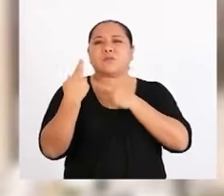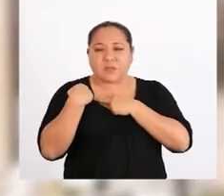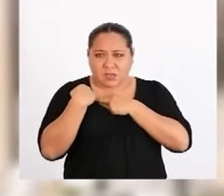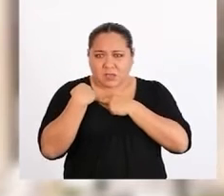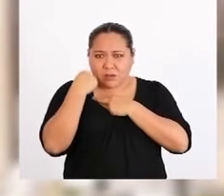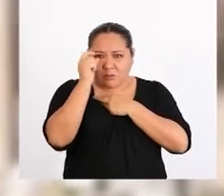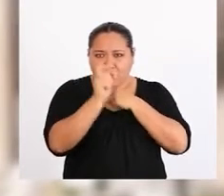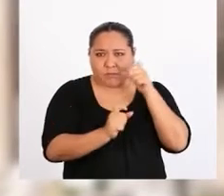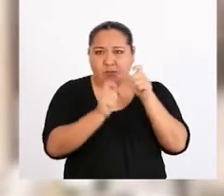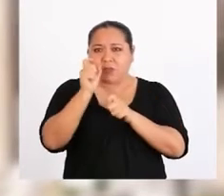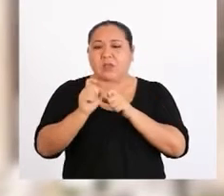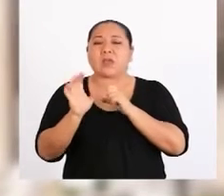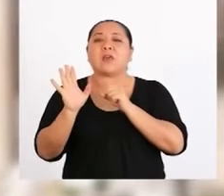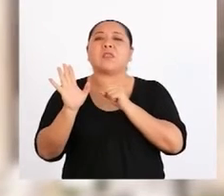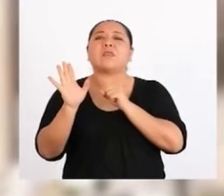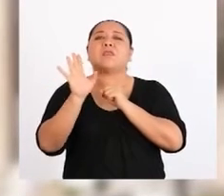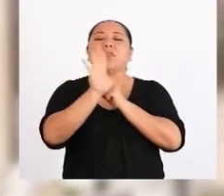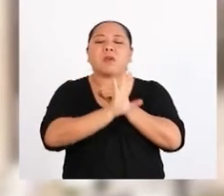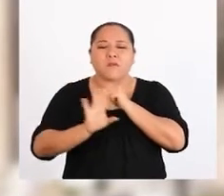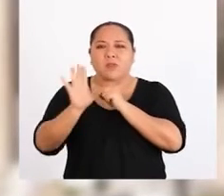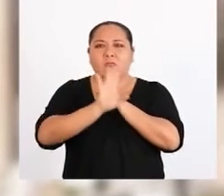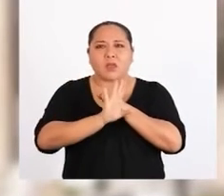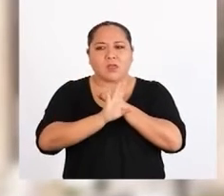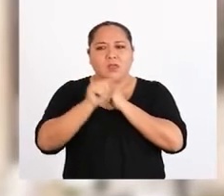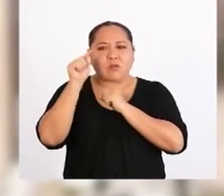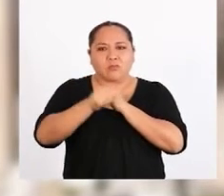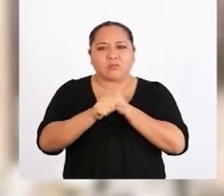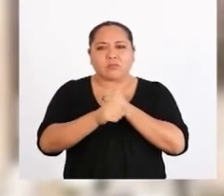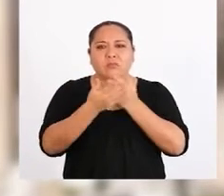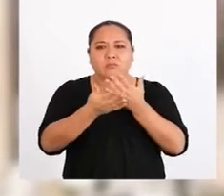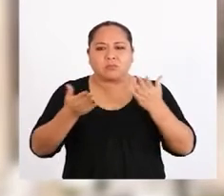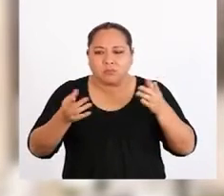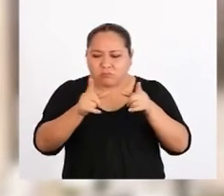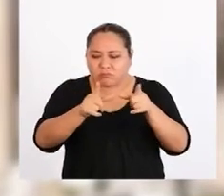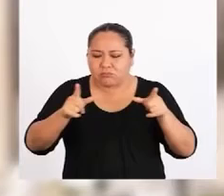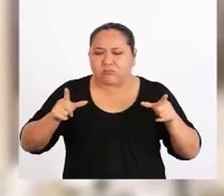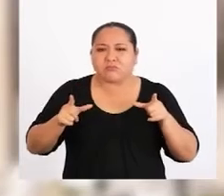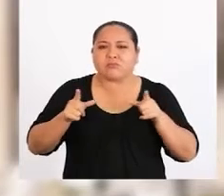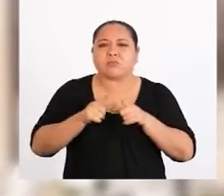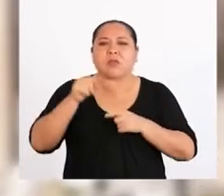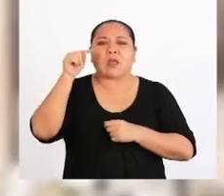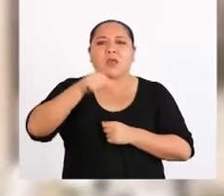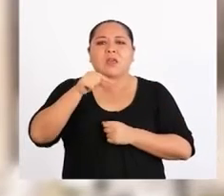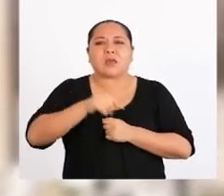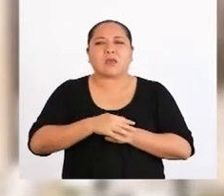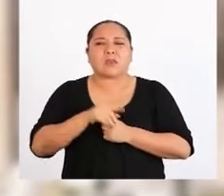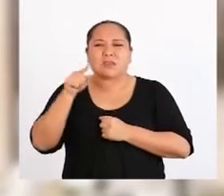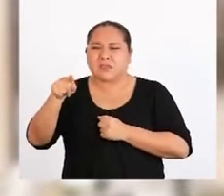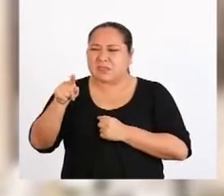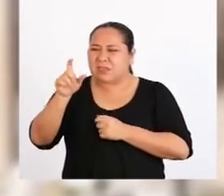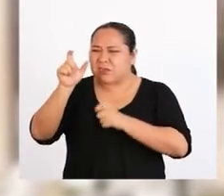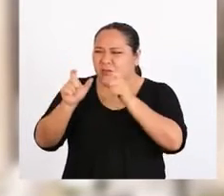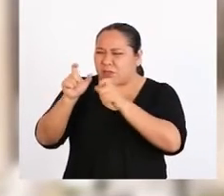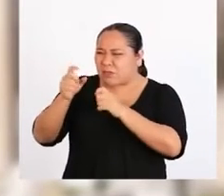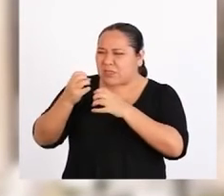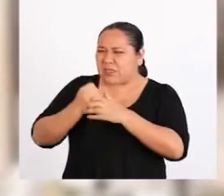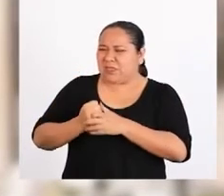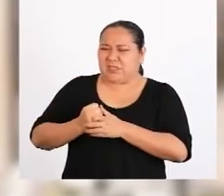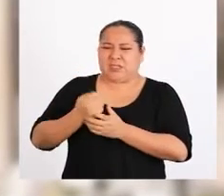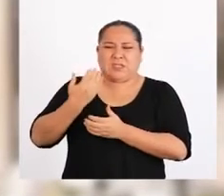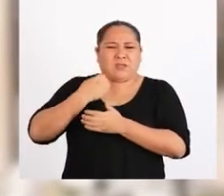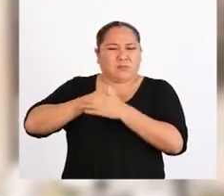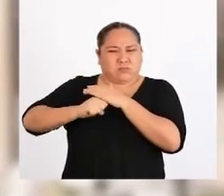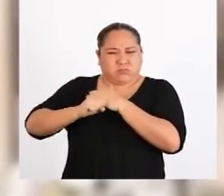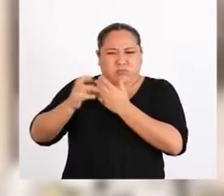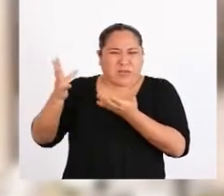ciudadanos y defender el patrimonio de Lamparostides, a quien sus ingratos hijos